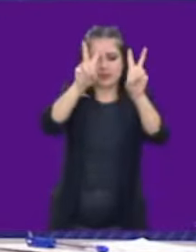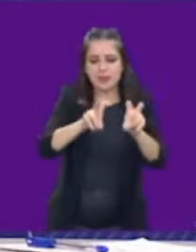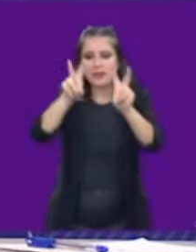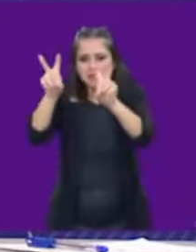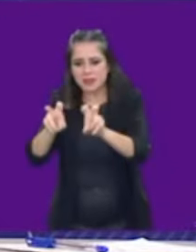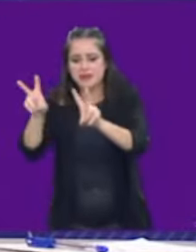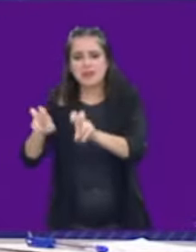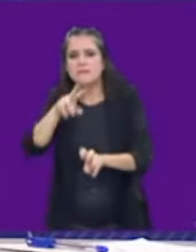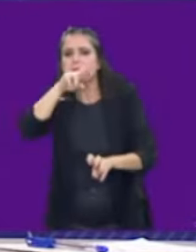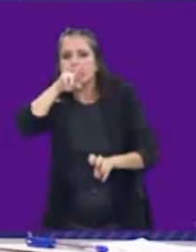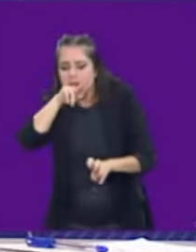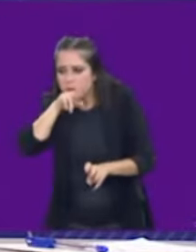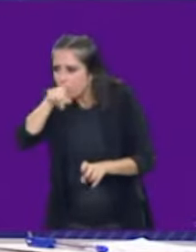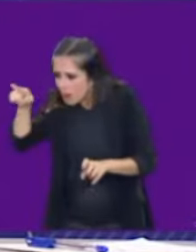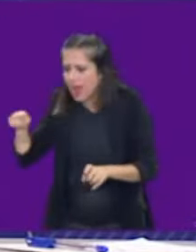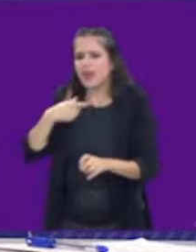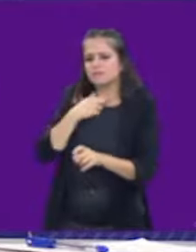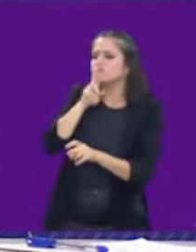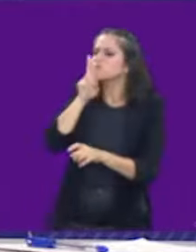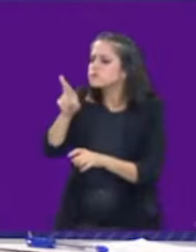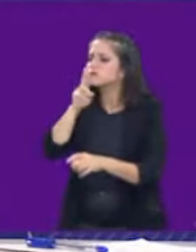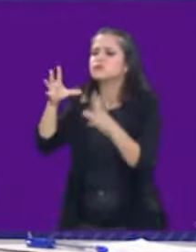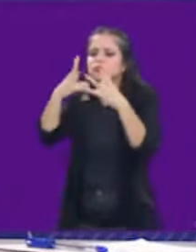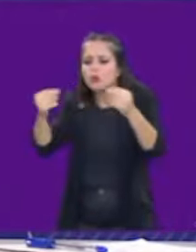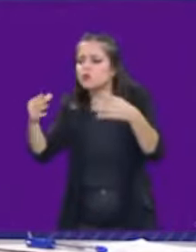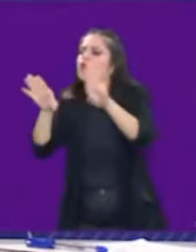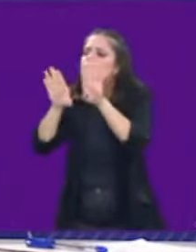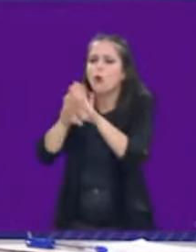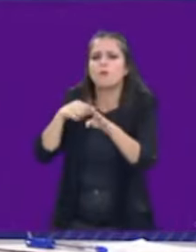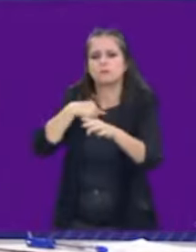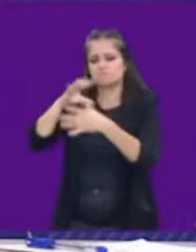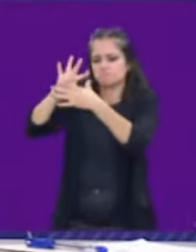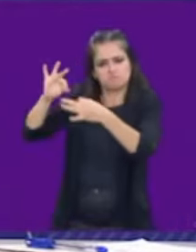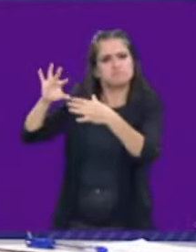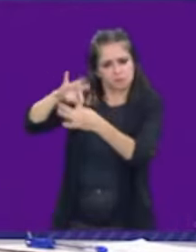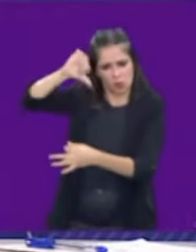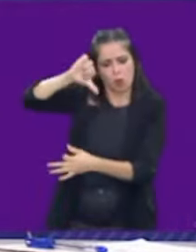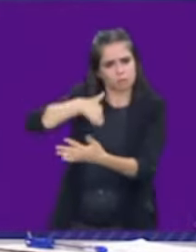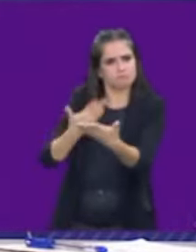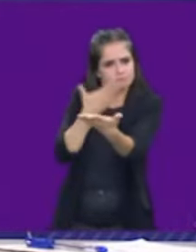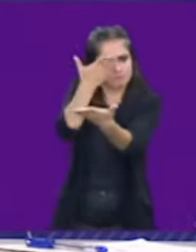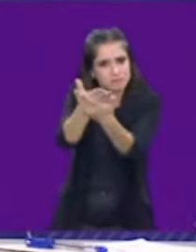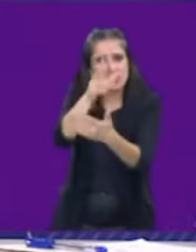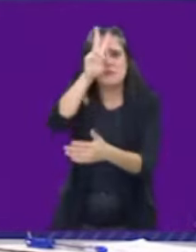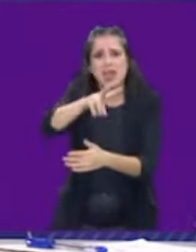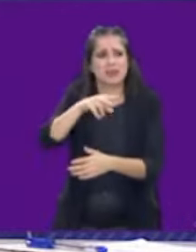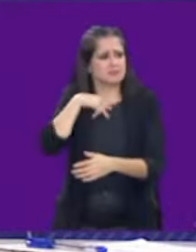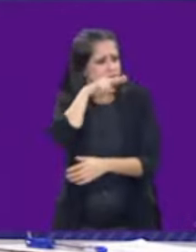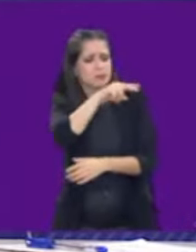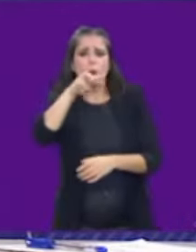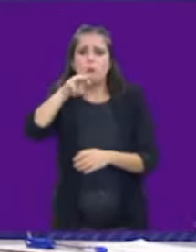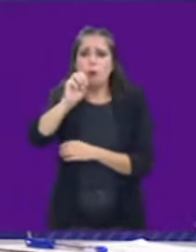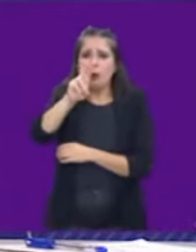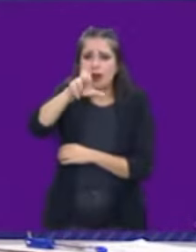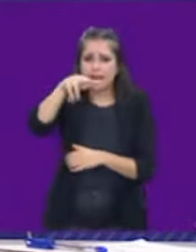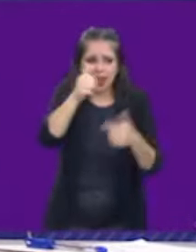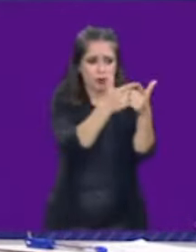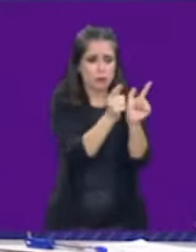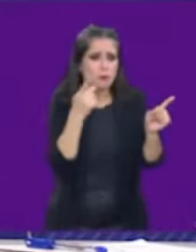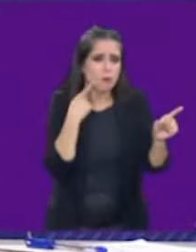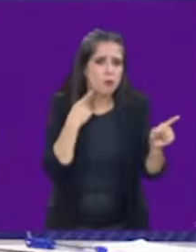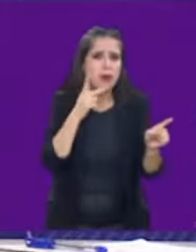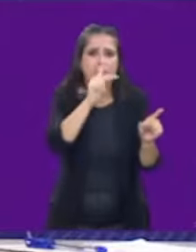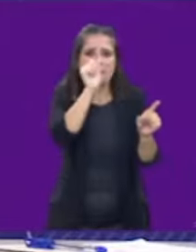preocupan en esta ciudad debo iniciar diciendo que lamento mucho lo que han sido las campañas de morena y de la